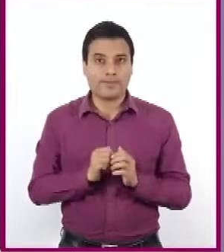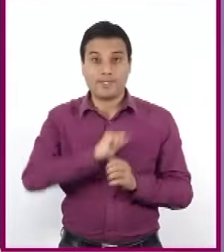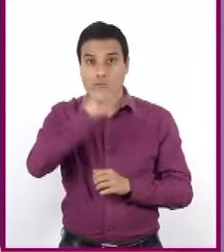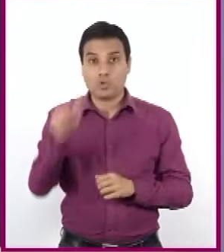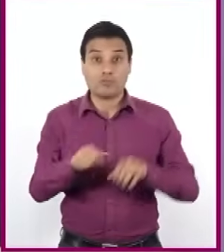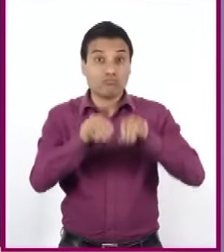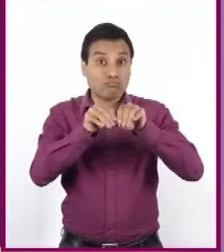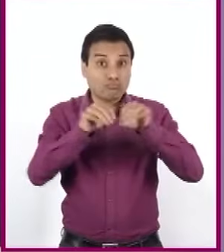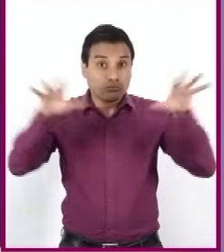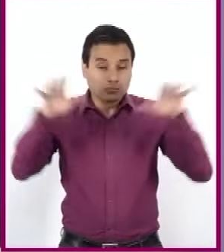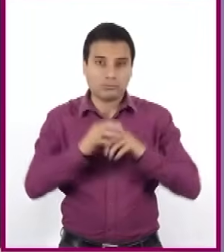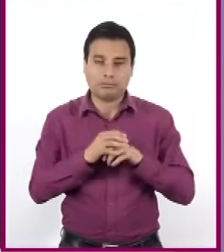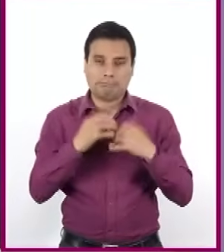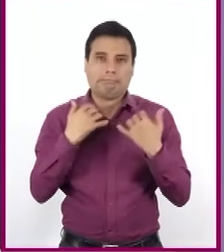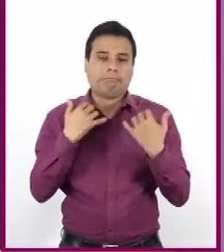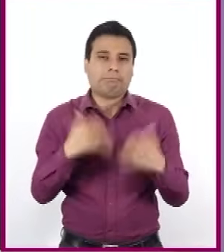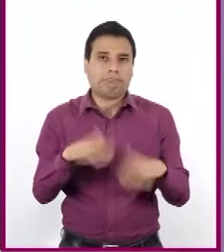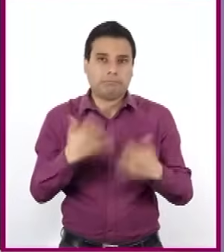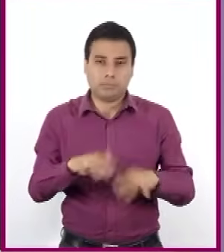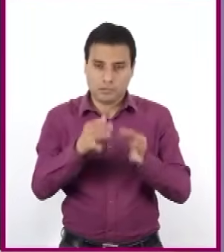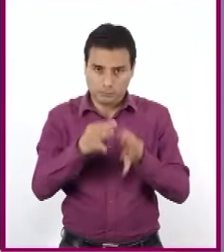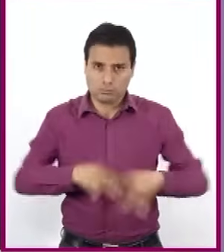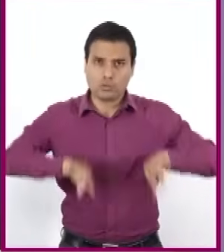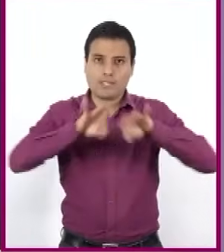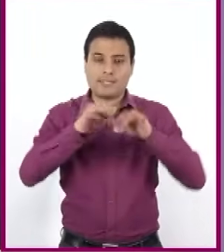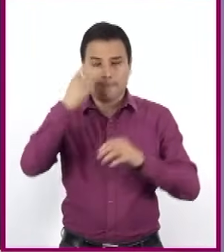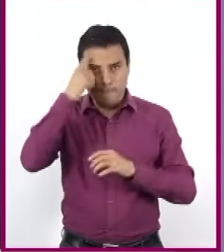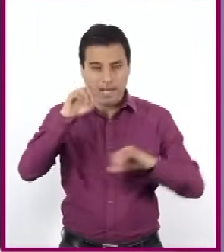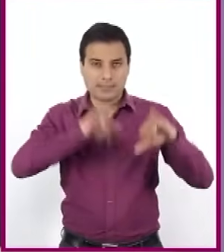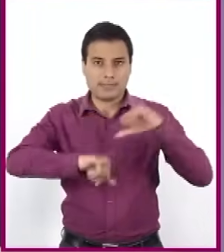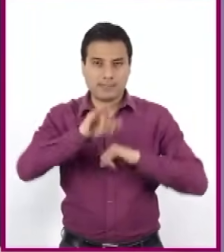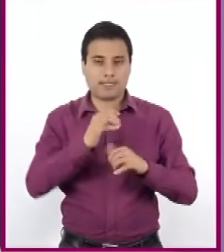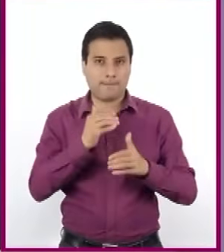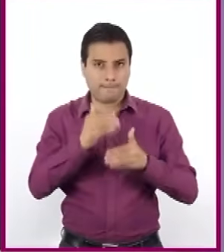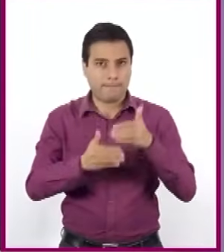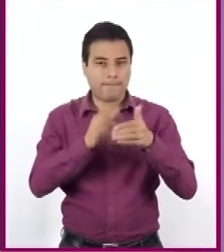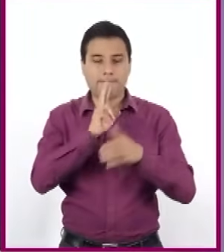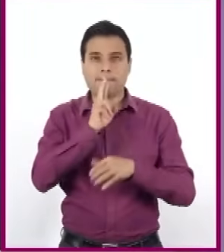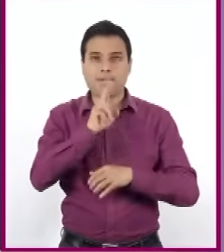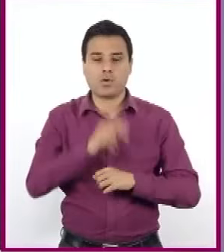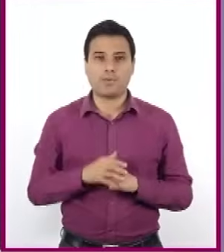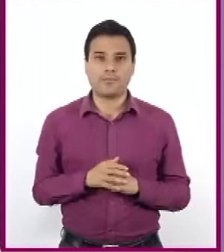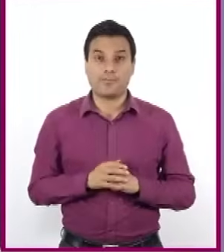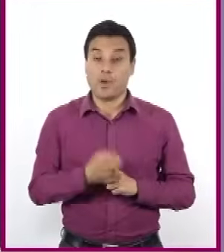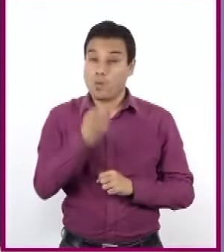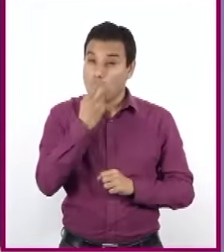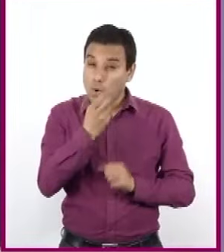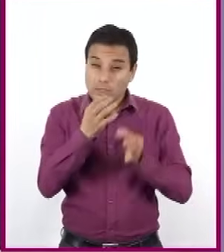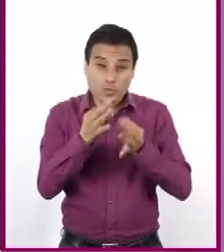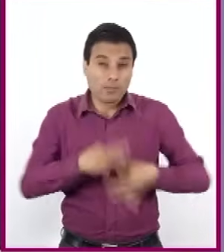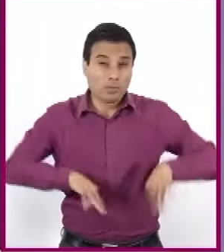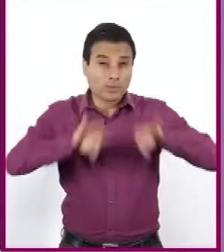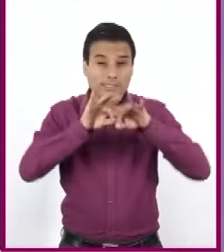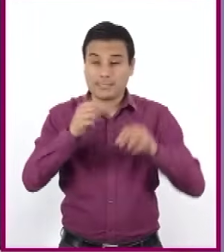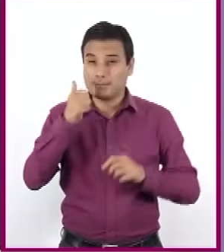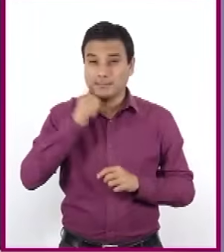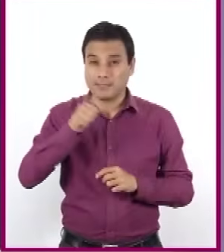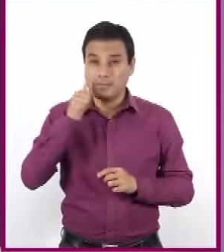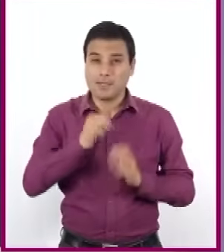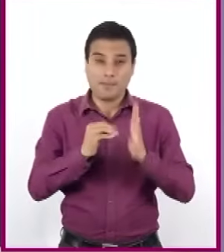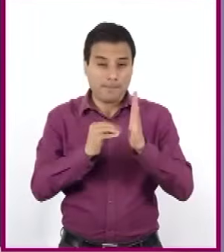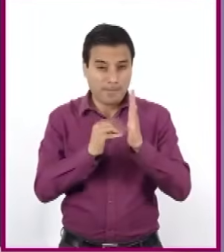recepción científicas, es importante para el desarrollo de la ciencia. Y por ello es fundamental que se realice de forma adecuada